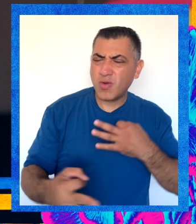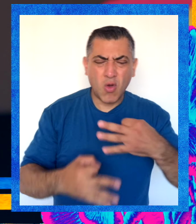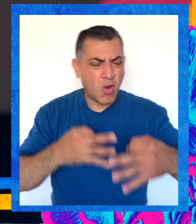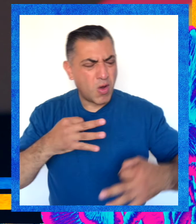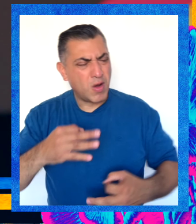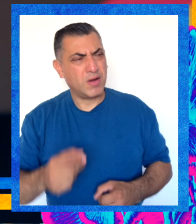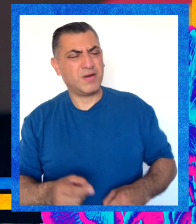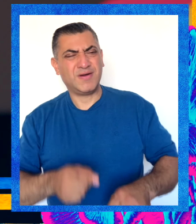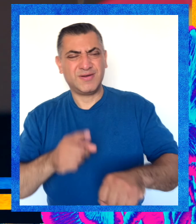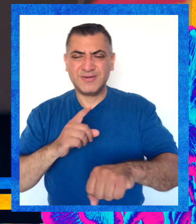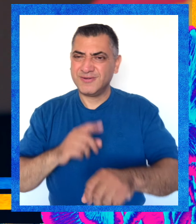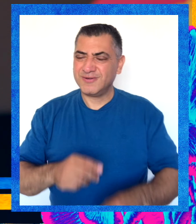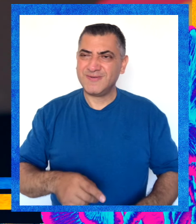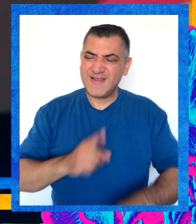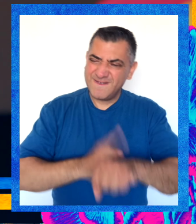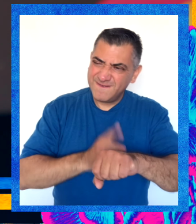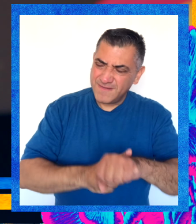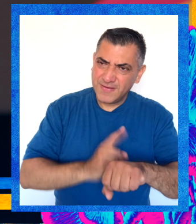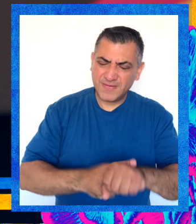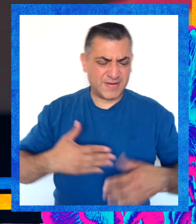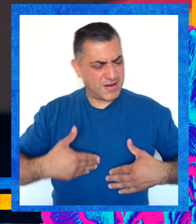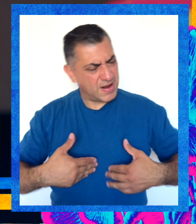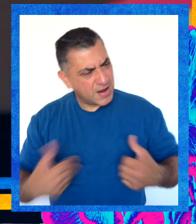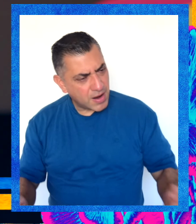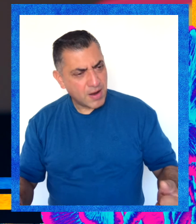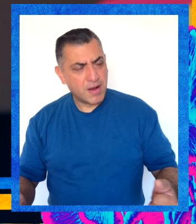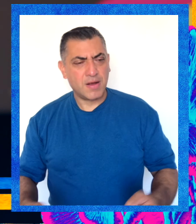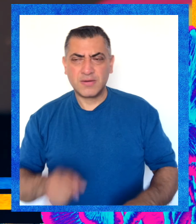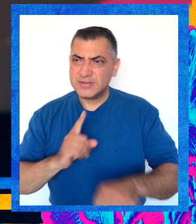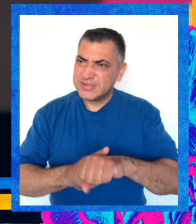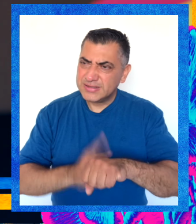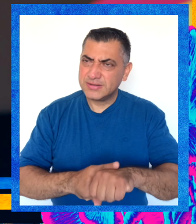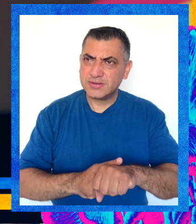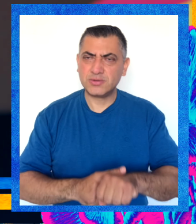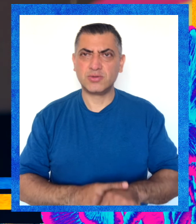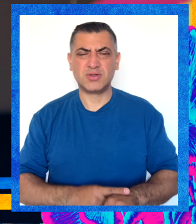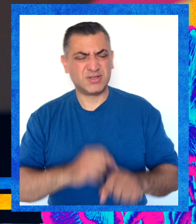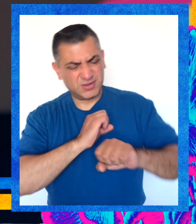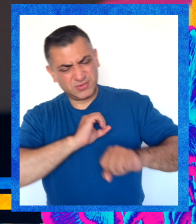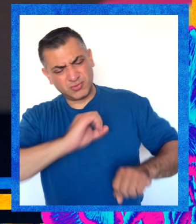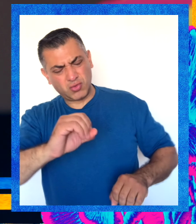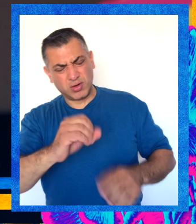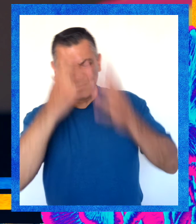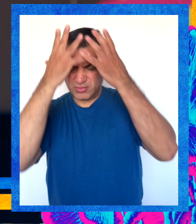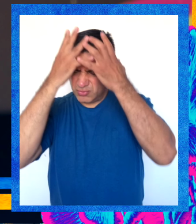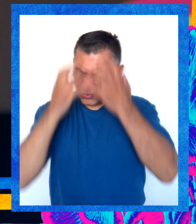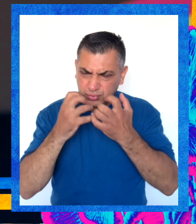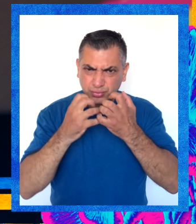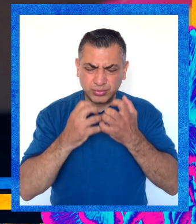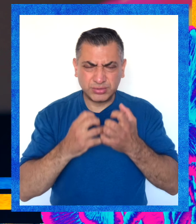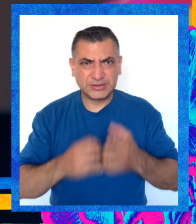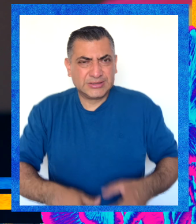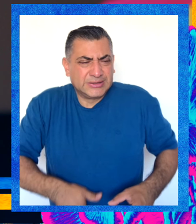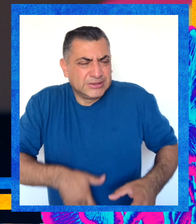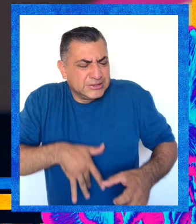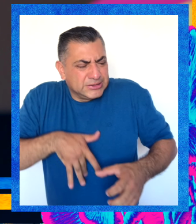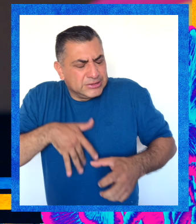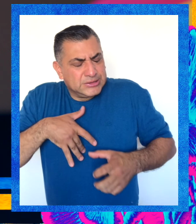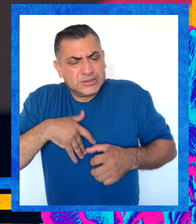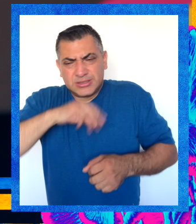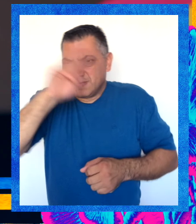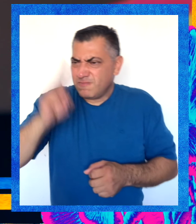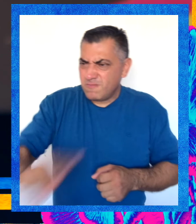quien nos hemos sentido los síntomas de la muerte ahí les van a hambre enfermedades odios sufrimiento síntomas que no hacen más que